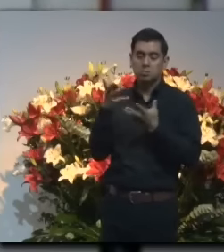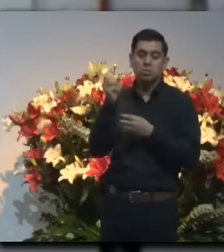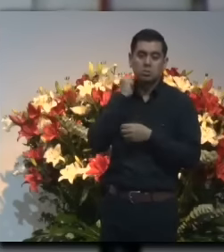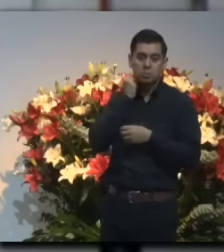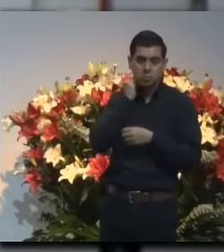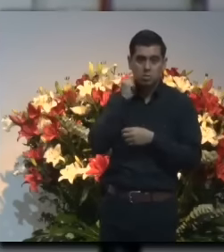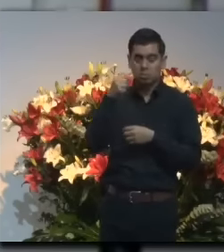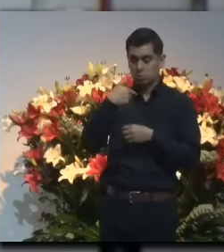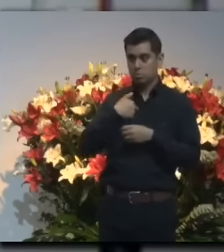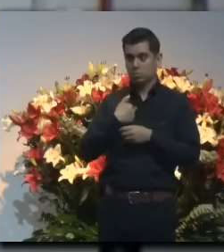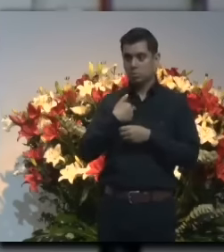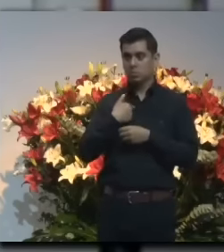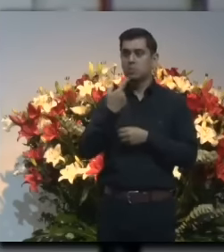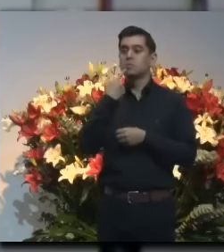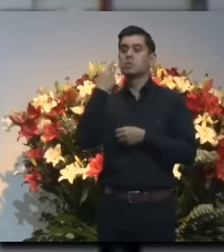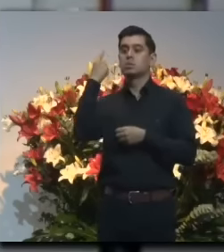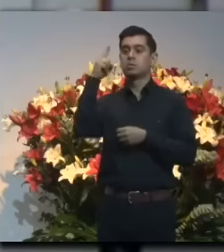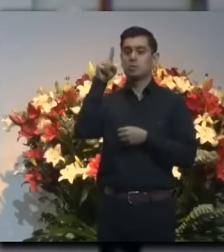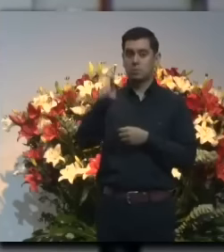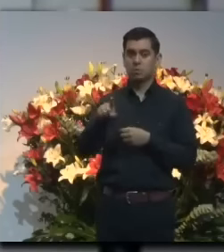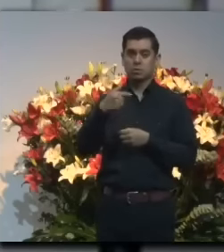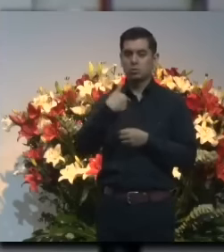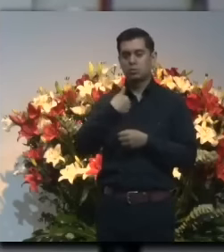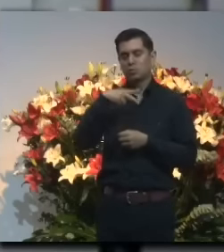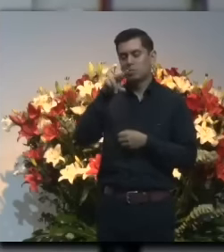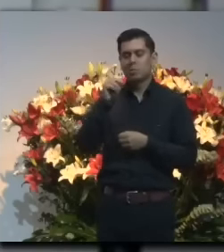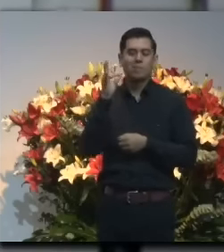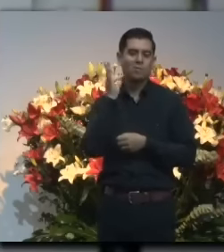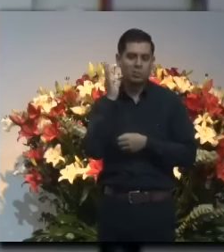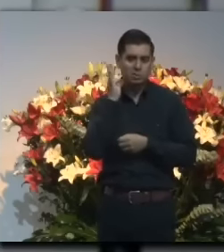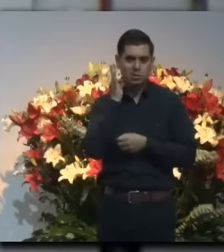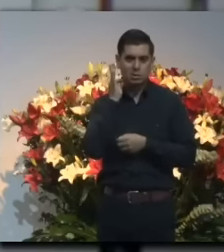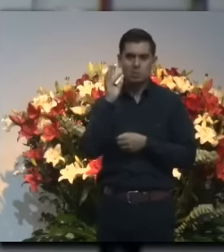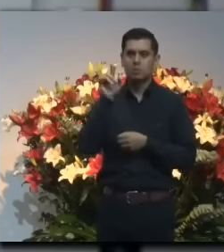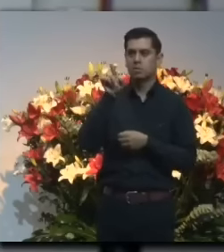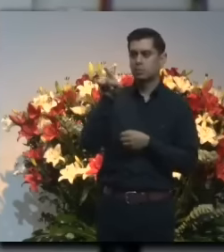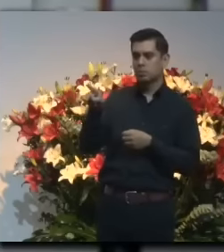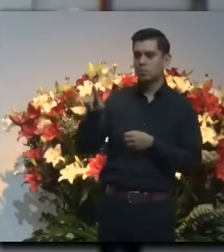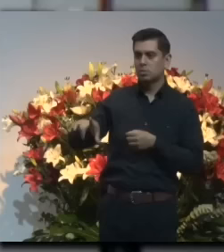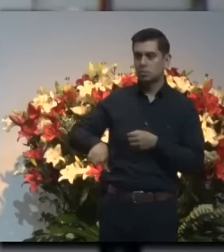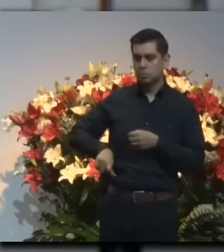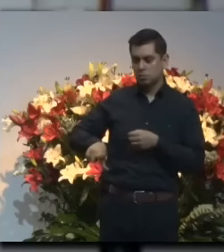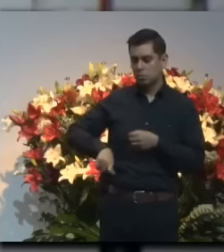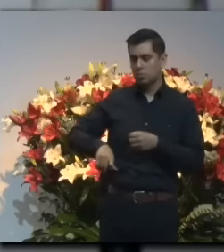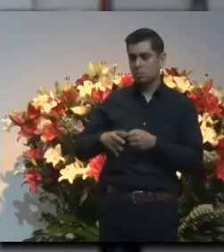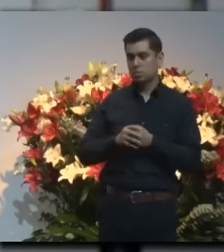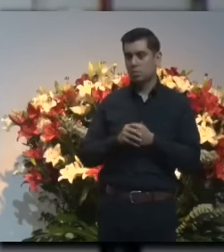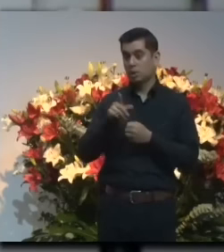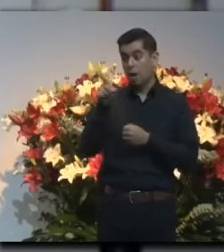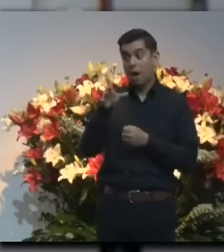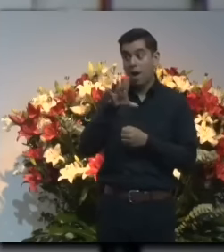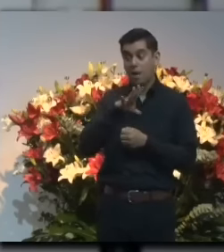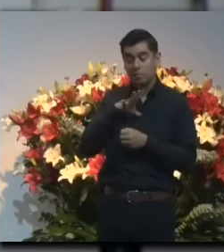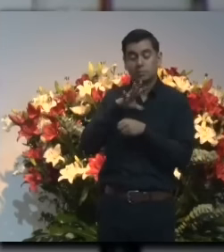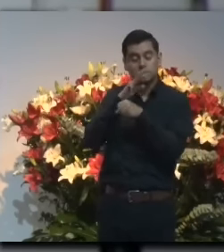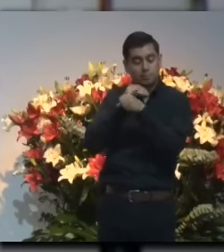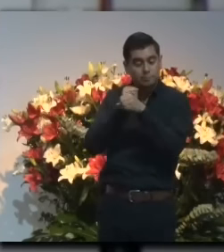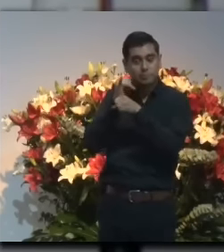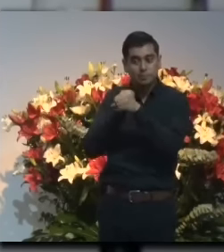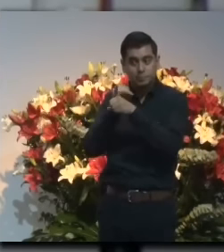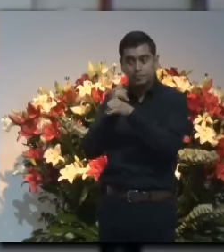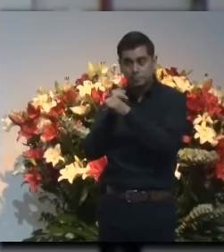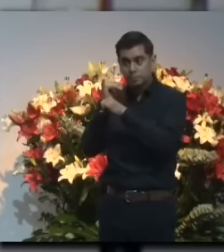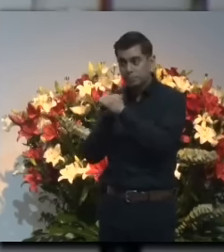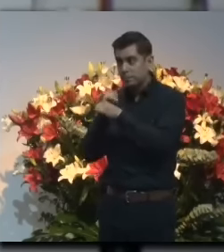Yo actué denunciando, pero yo no soy fiscalía. Si este gobierno tiene indicios de que alguien